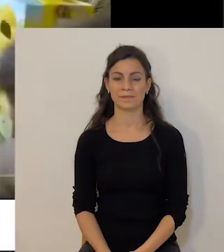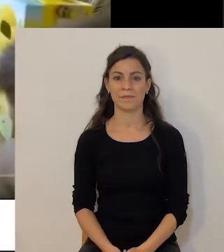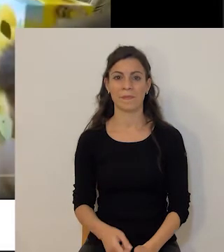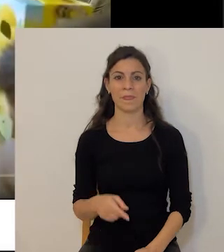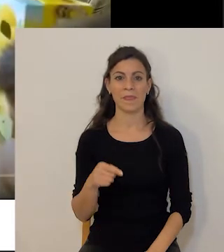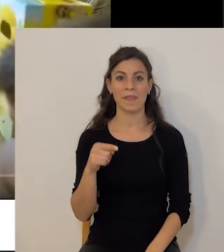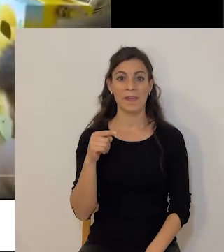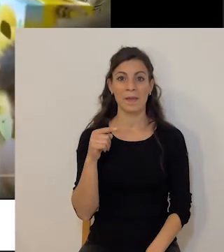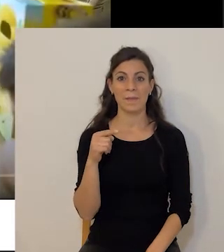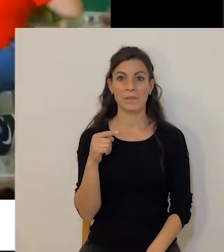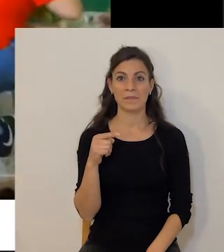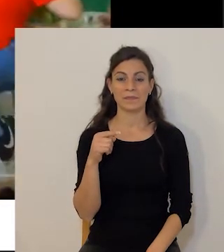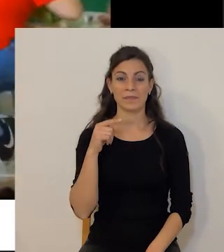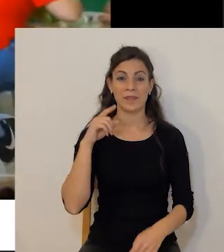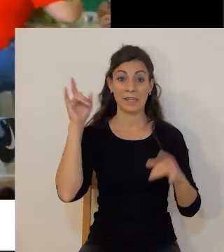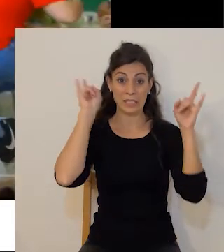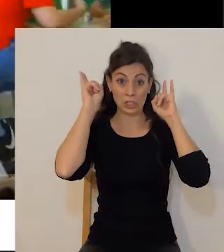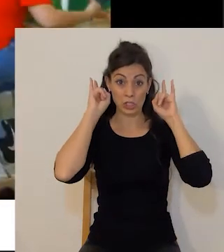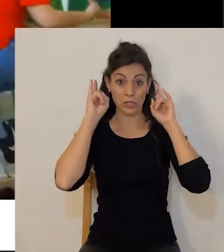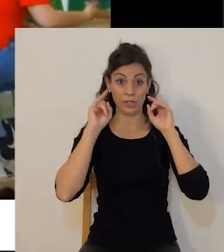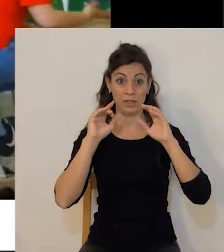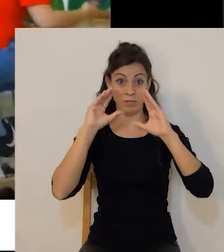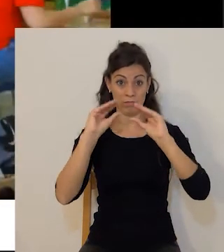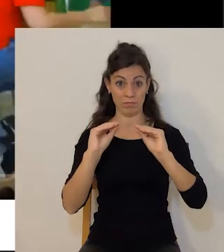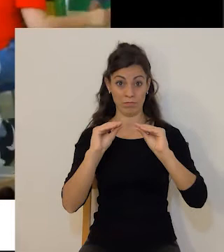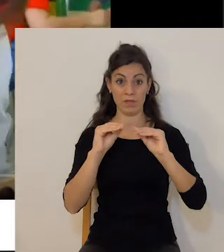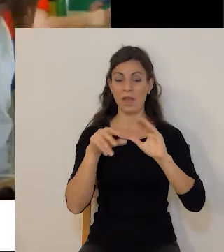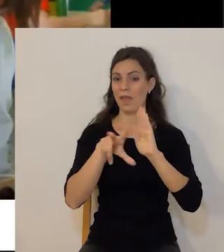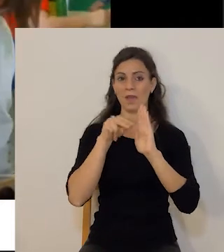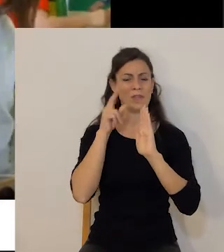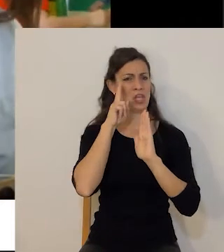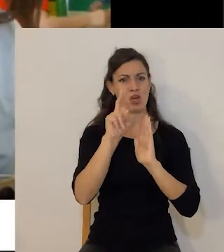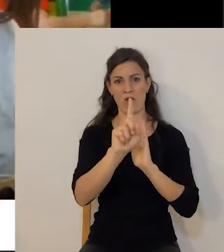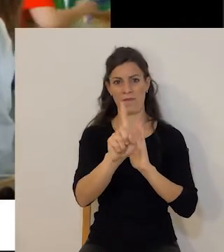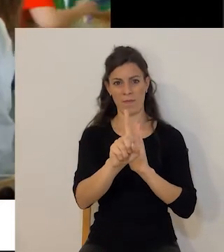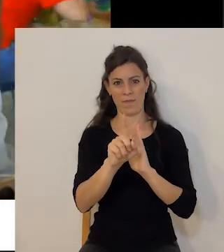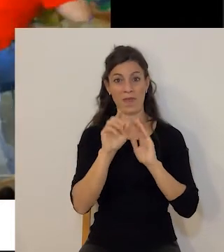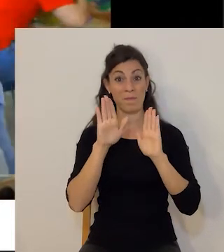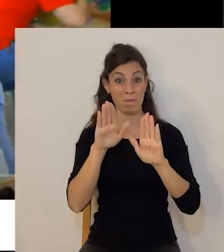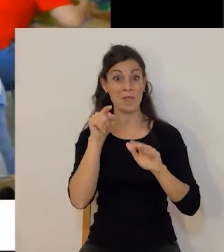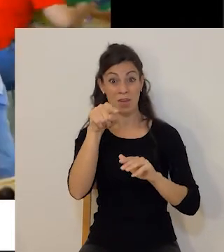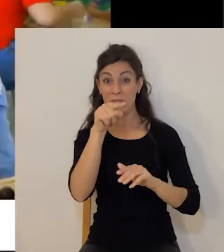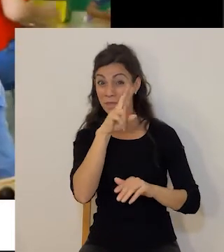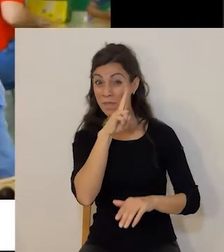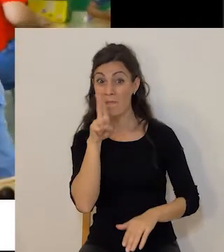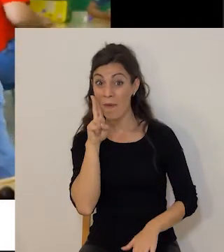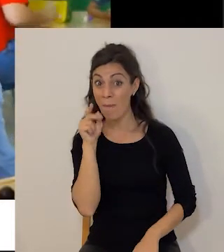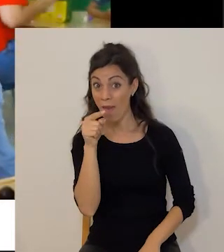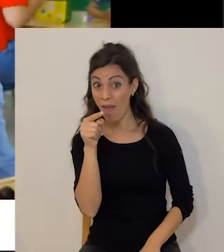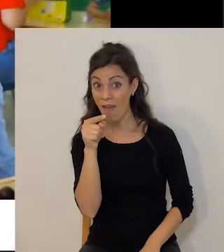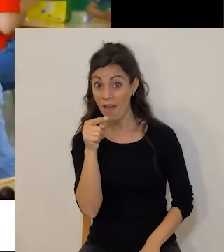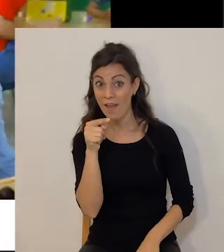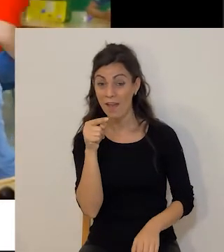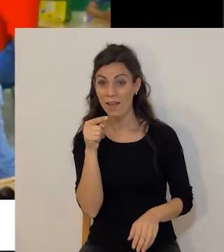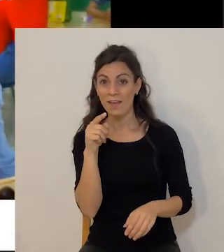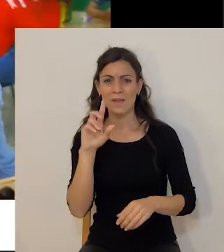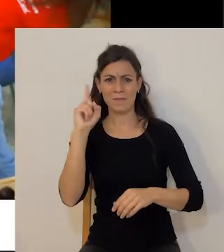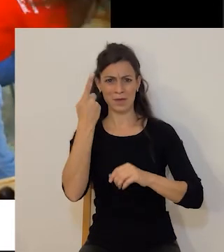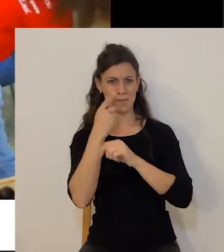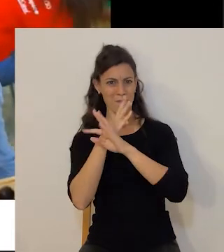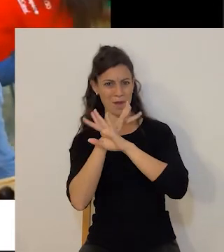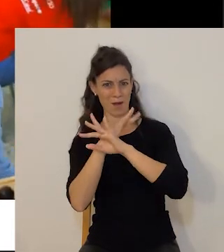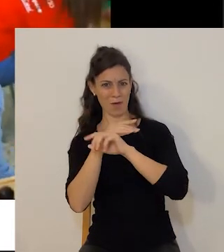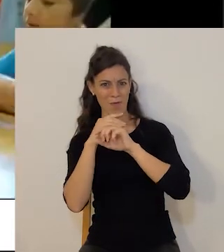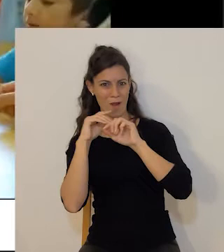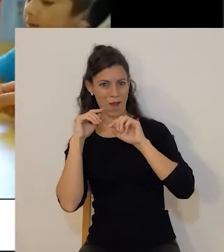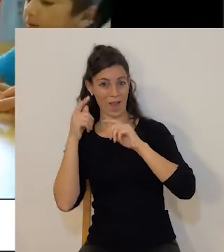Vale, aquí dejo el sonido, ¿vale? Porque el vídeo no lo vamos a ver, pero fijaros que esta mamá ha aprendido primero a jugar